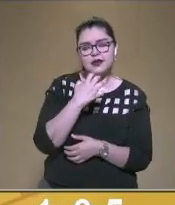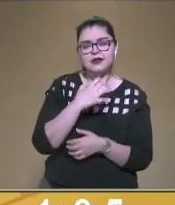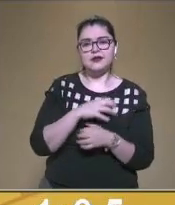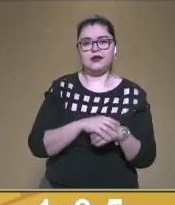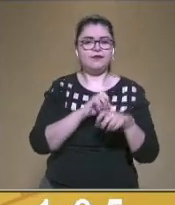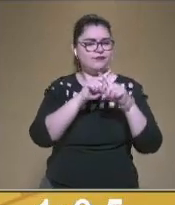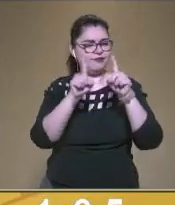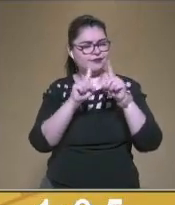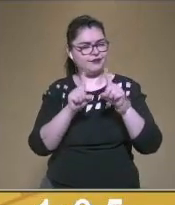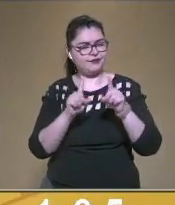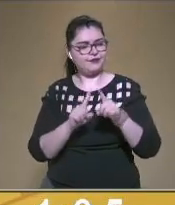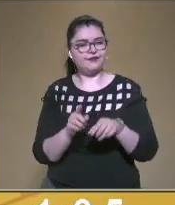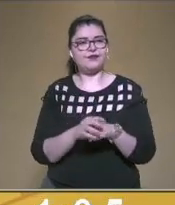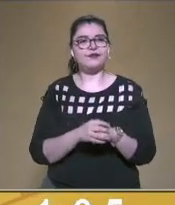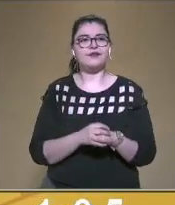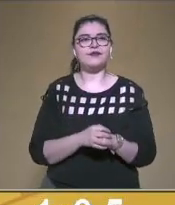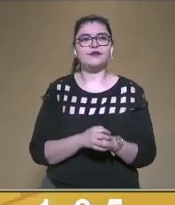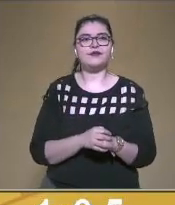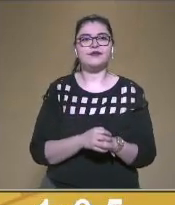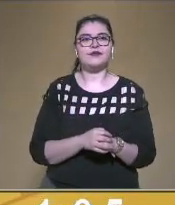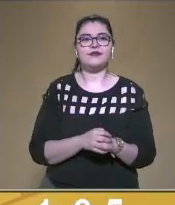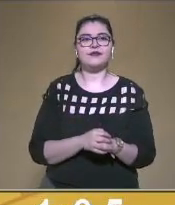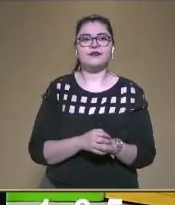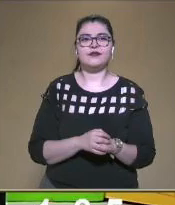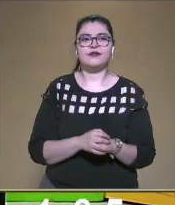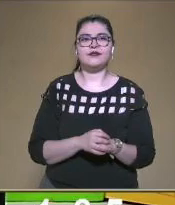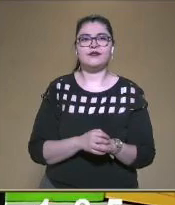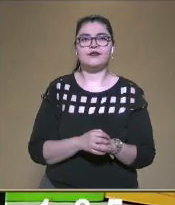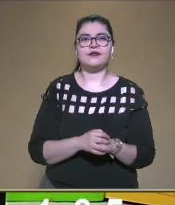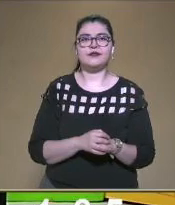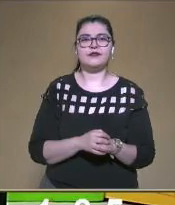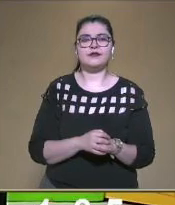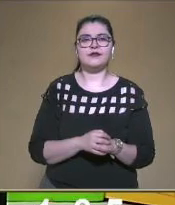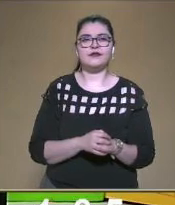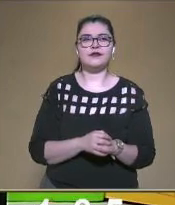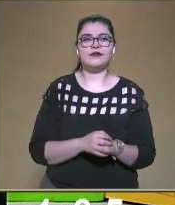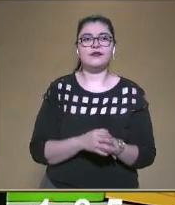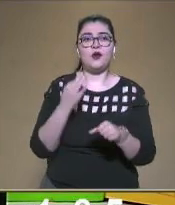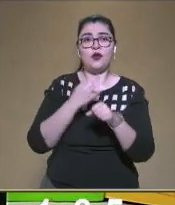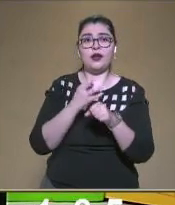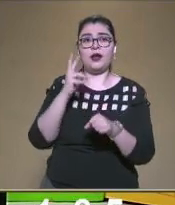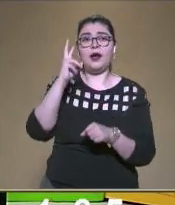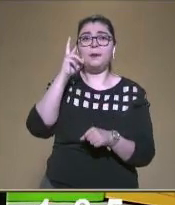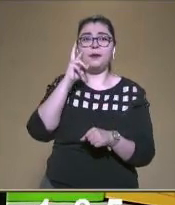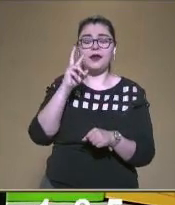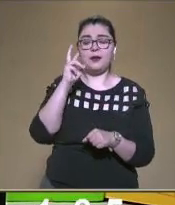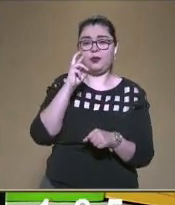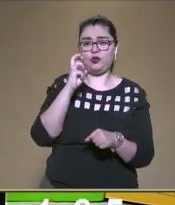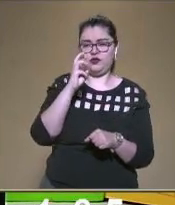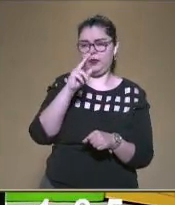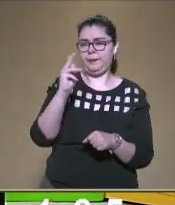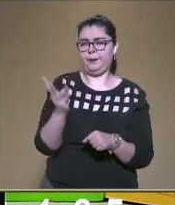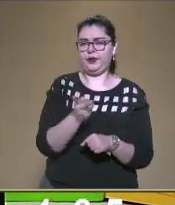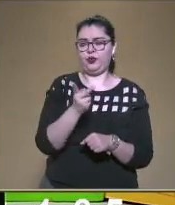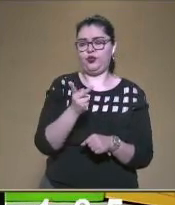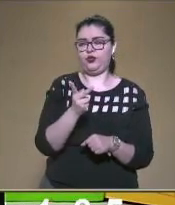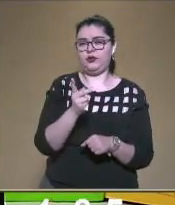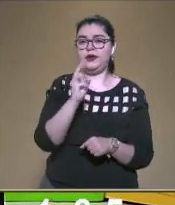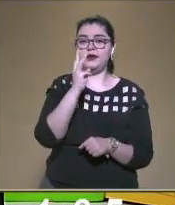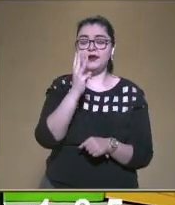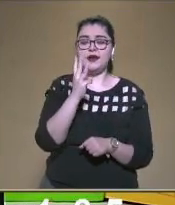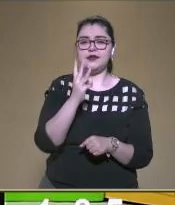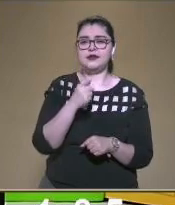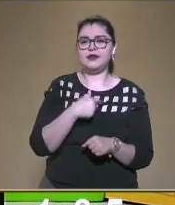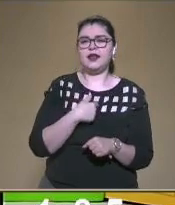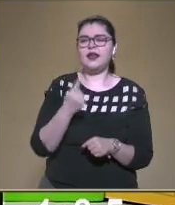Entonces, ahorita vamos a dar un poquito más detalle de cada uno de esos temas. Esa es la pregunta 3. ¿Qué uh-huh. sentimientos evocan o transmiten los